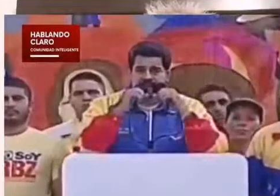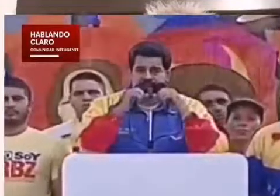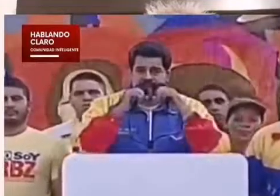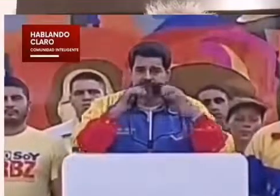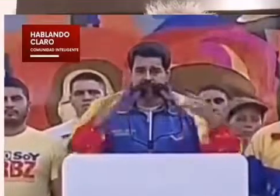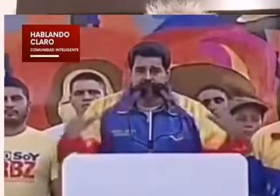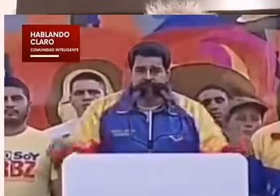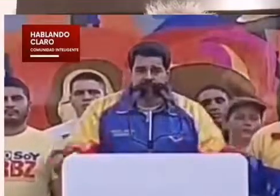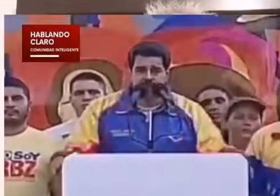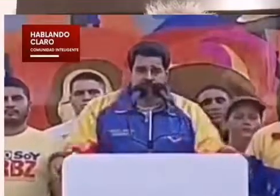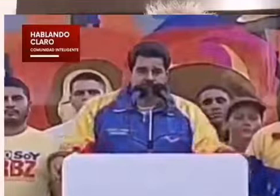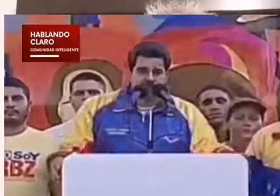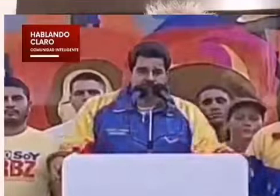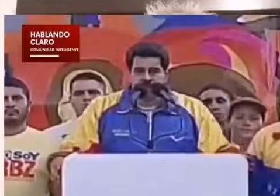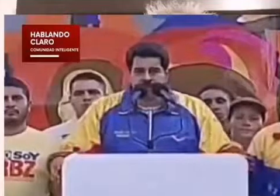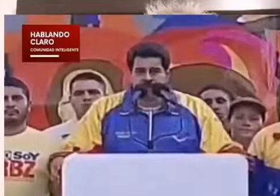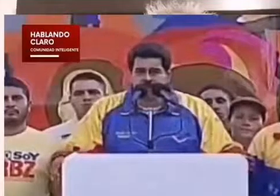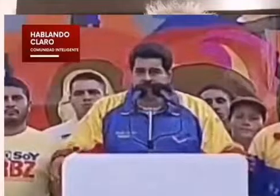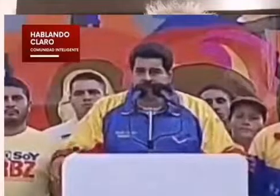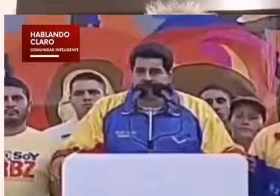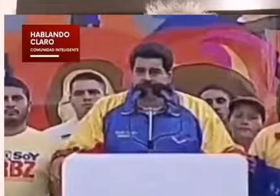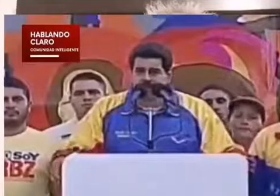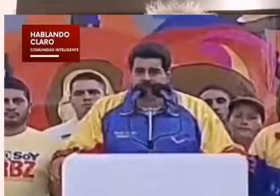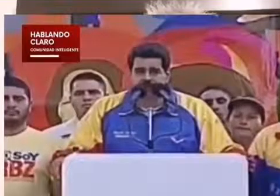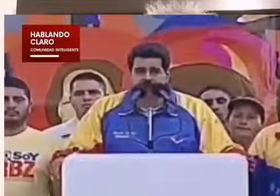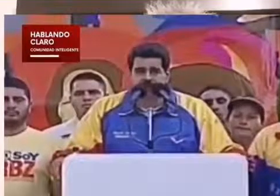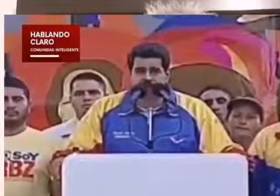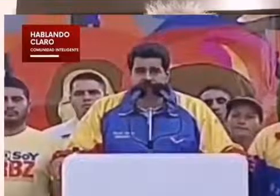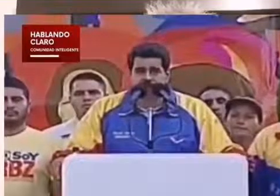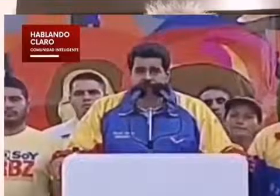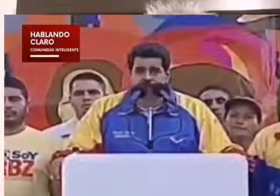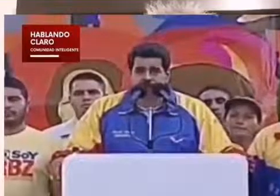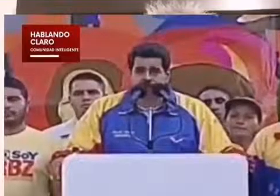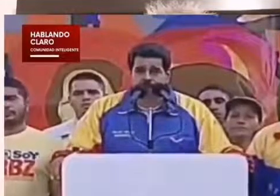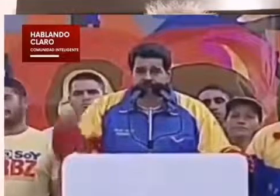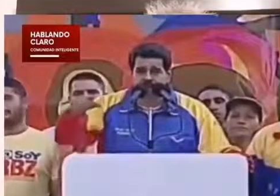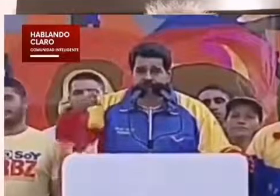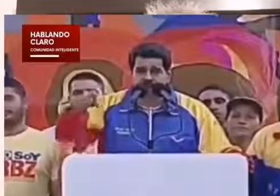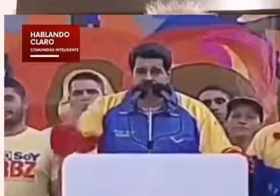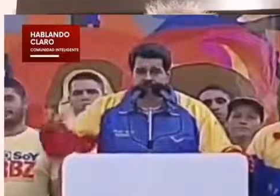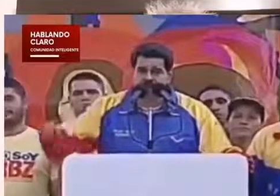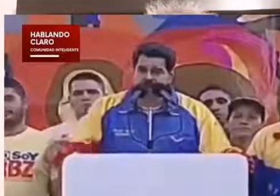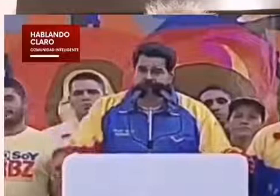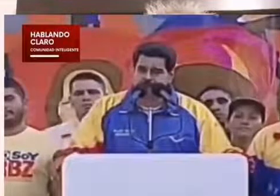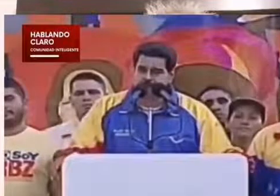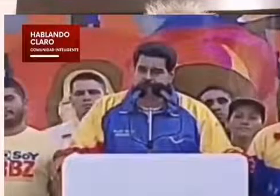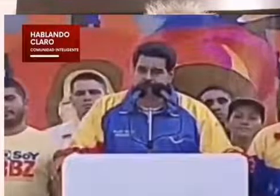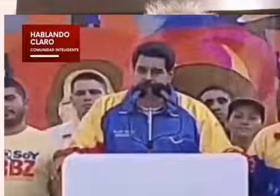la agresión del presidente de Estados Unidos, Joe Biden, contra